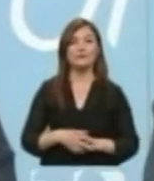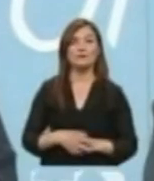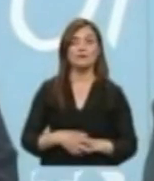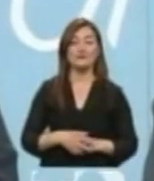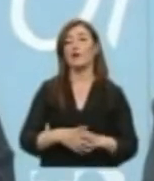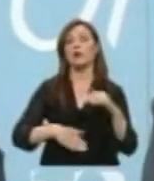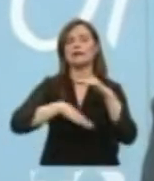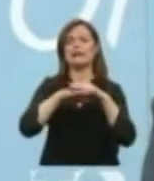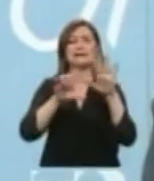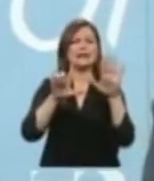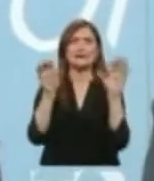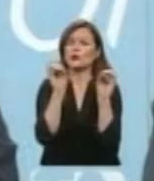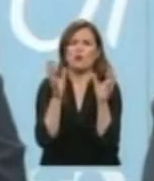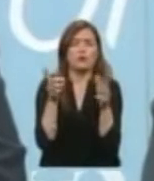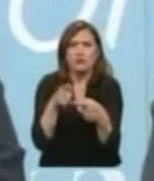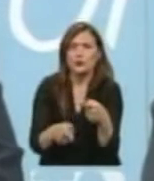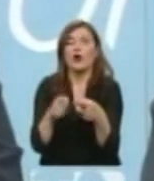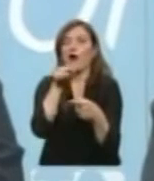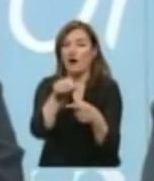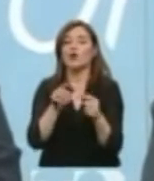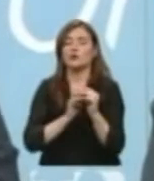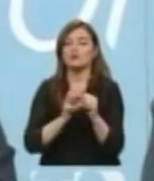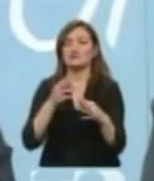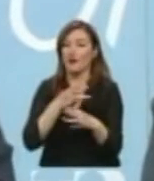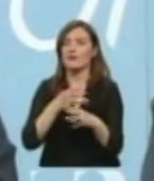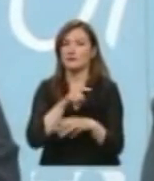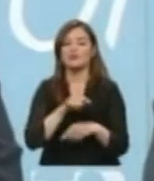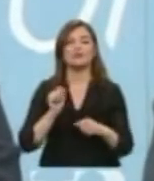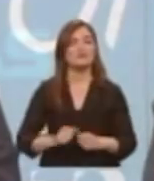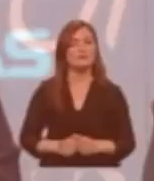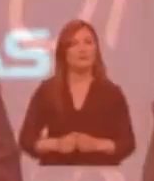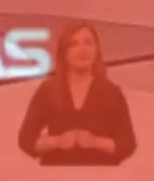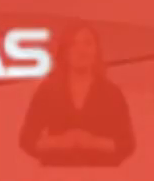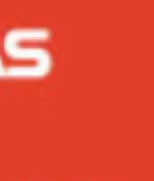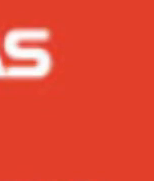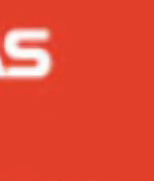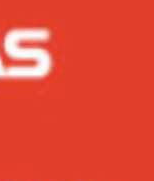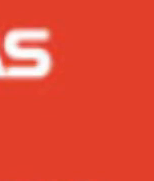de 7. ¿Para qué? Para poder lograr el bachillerato como tal.